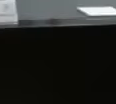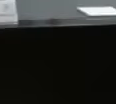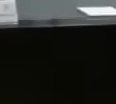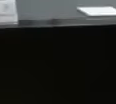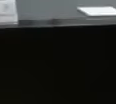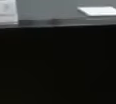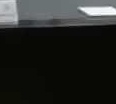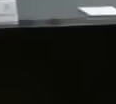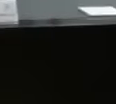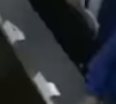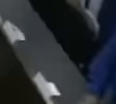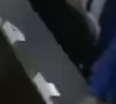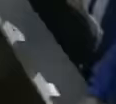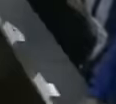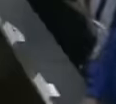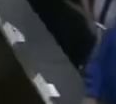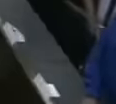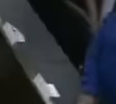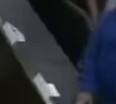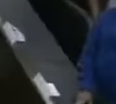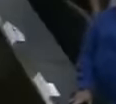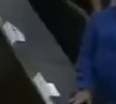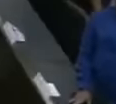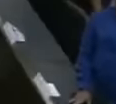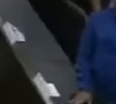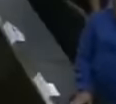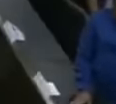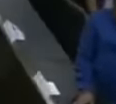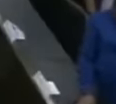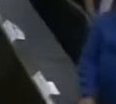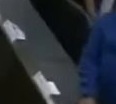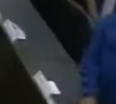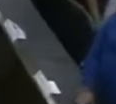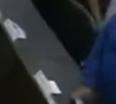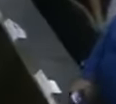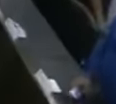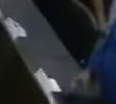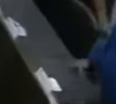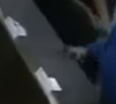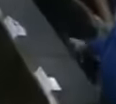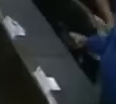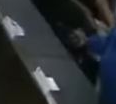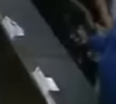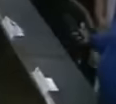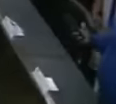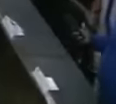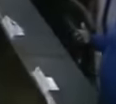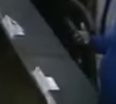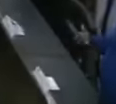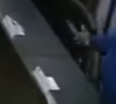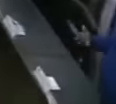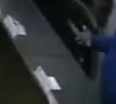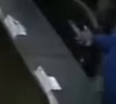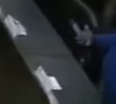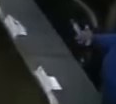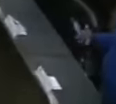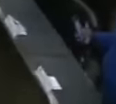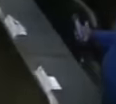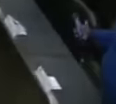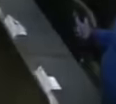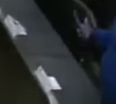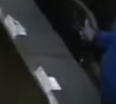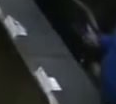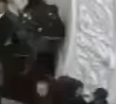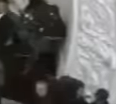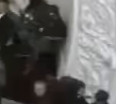de la campaña libertadora de la Nueva Granada. Posteriormente tomó el derecho de palabra la diputada